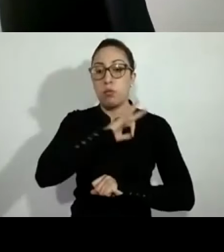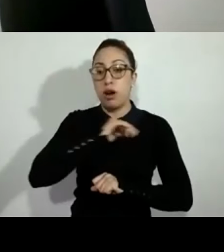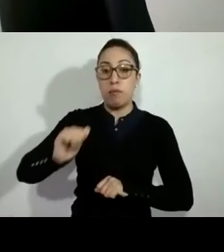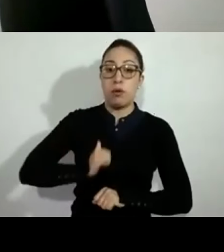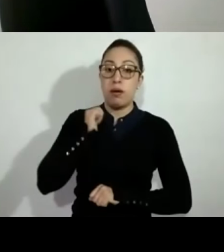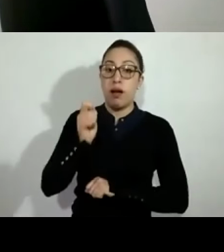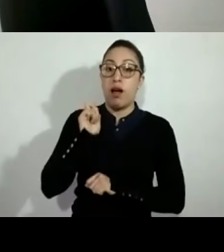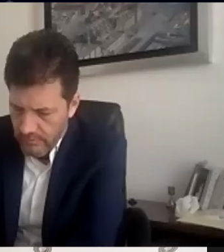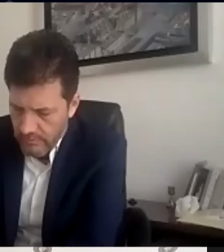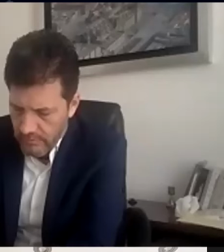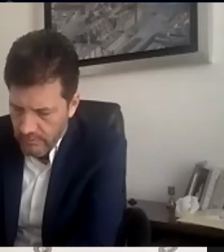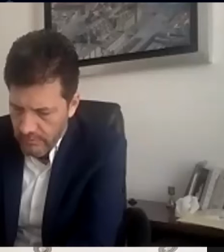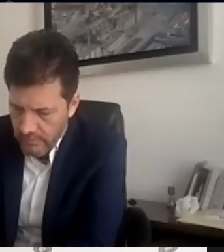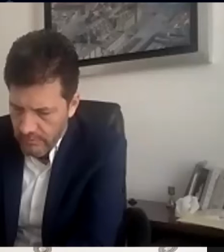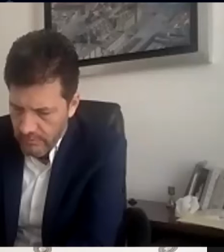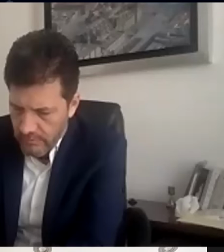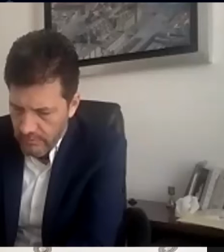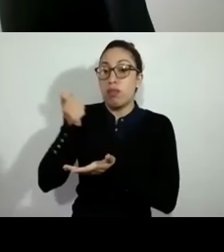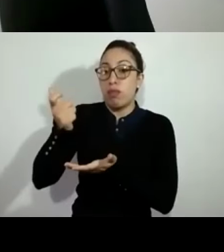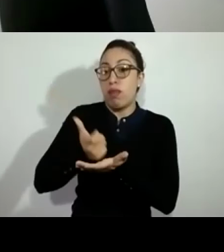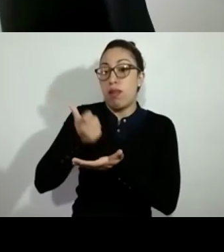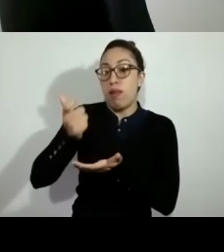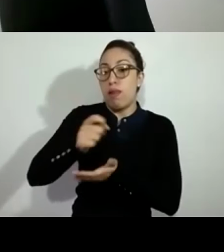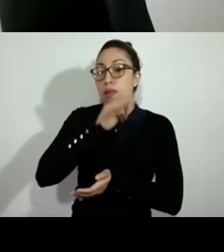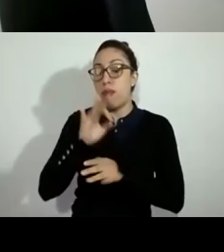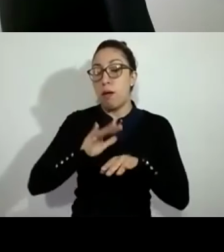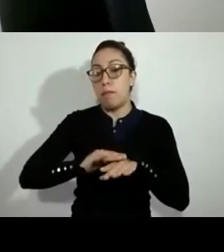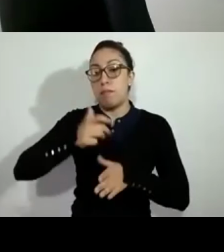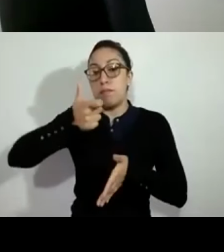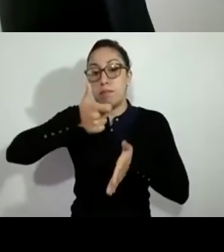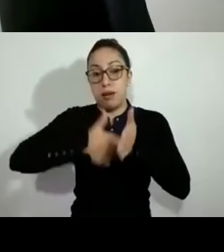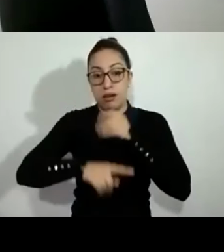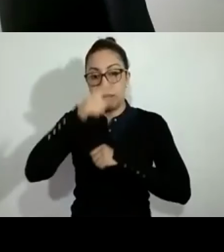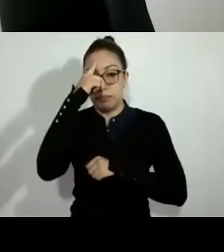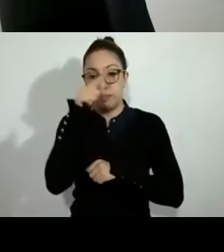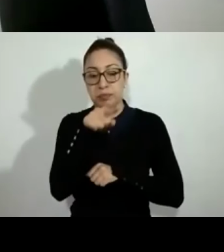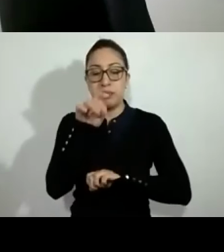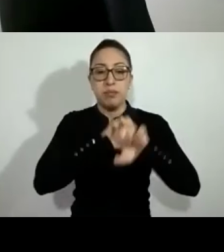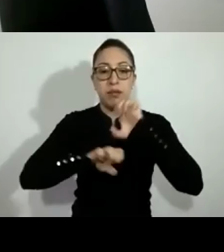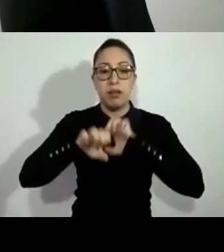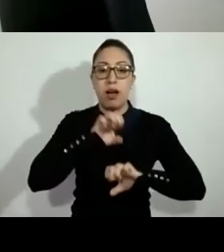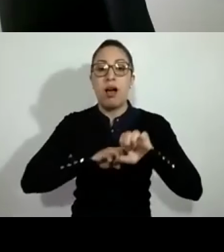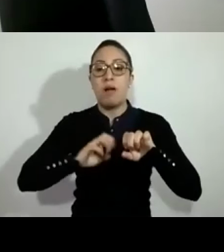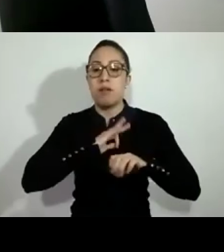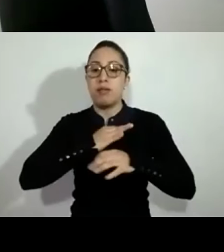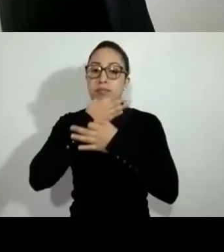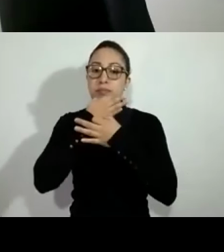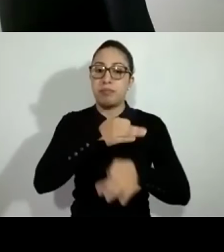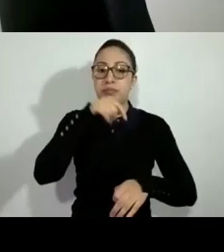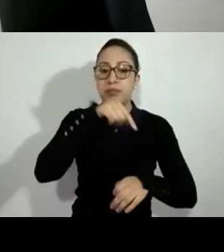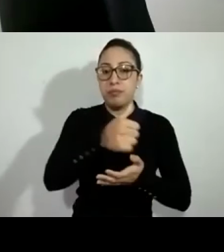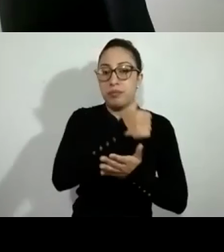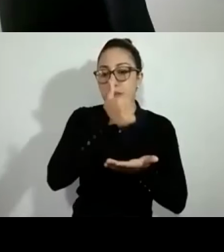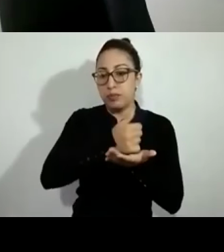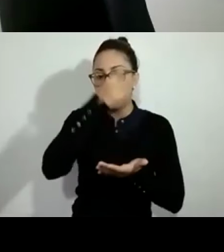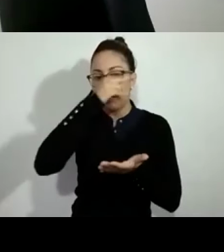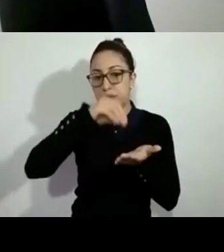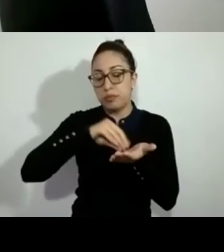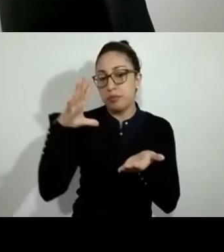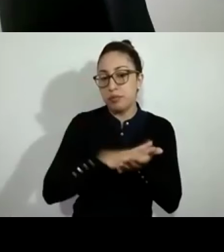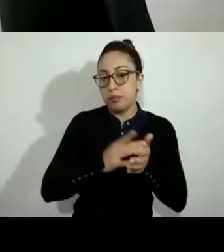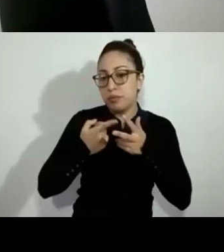como propósito incentivar la inversión en esta Ciudad de México. Espero haber dado a